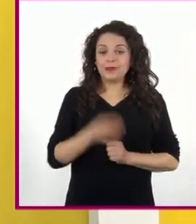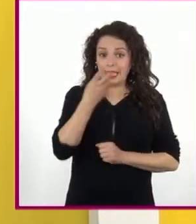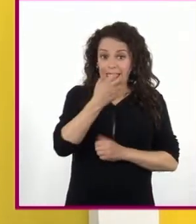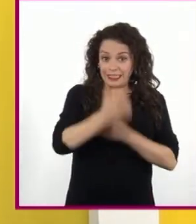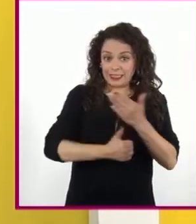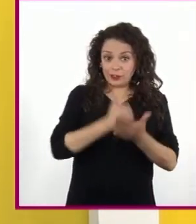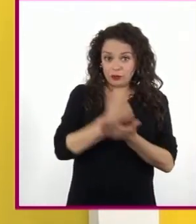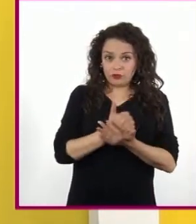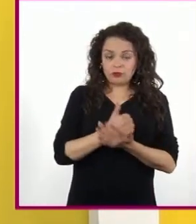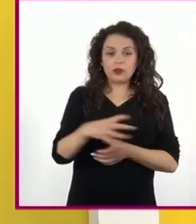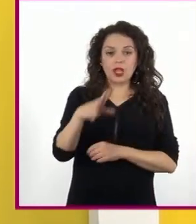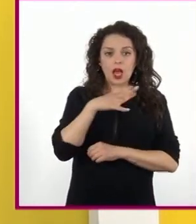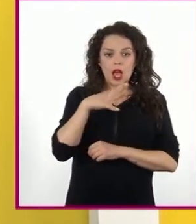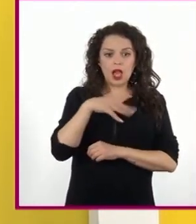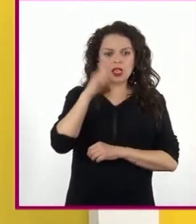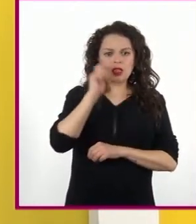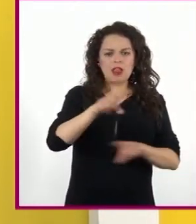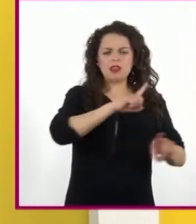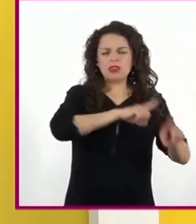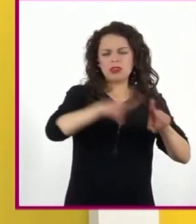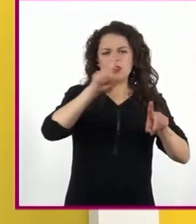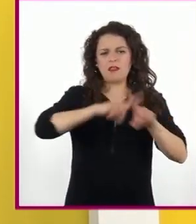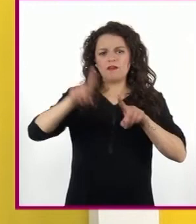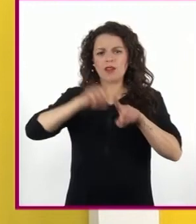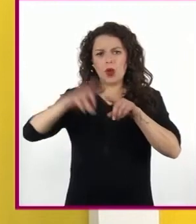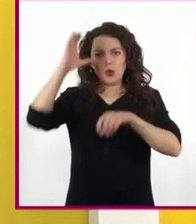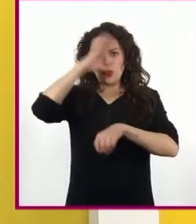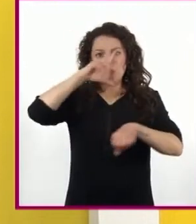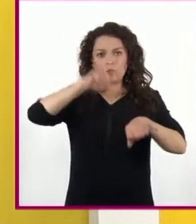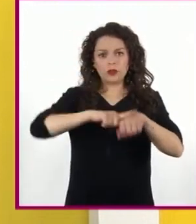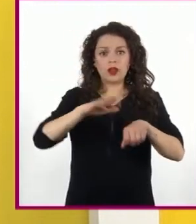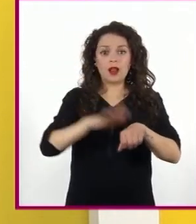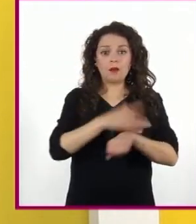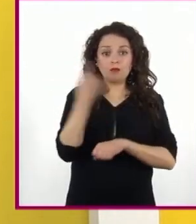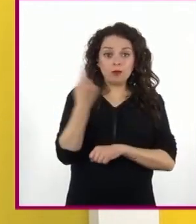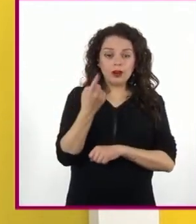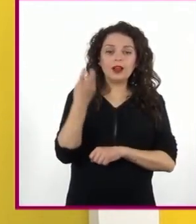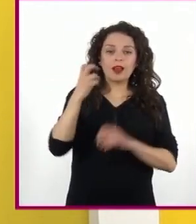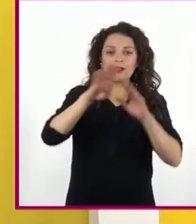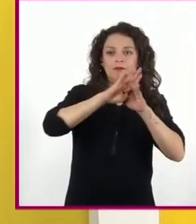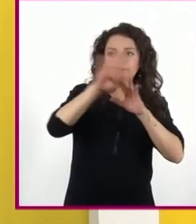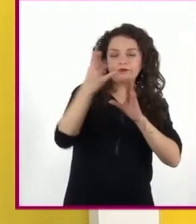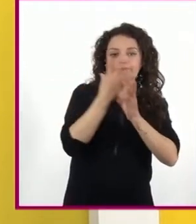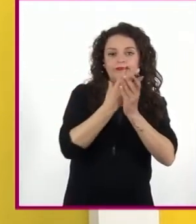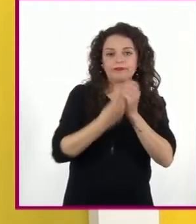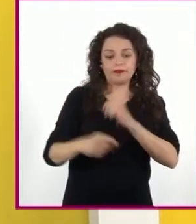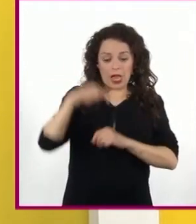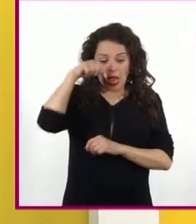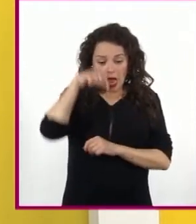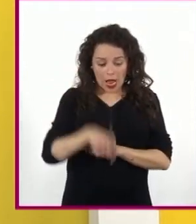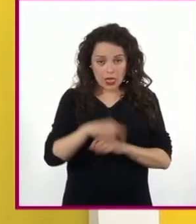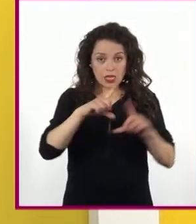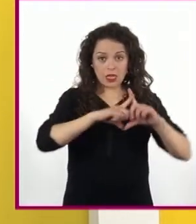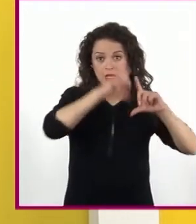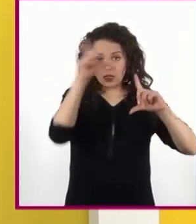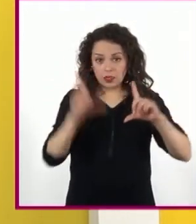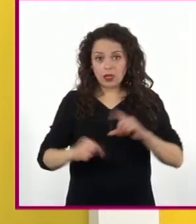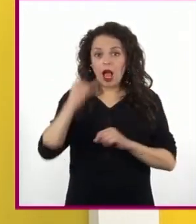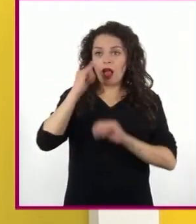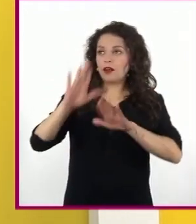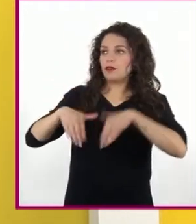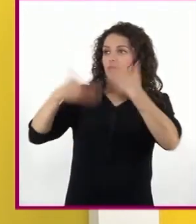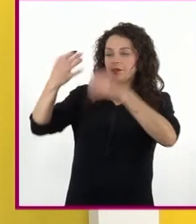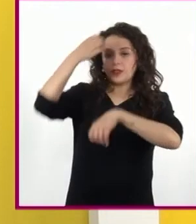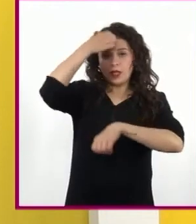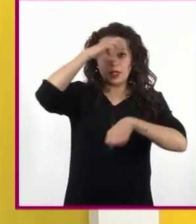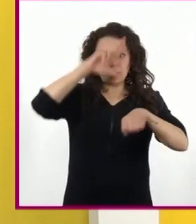se manifiesta la presencia de distintas culturas debido a la migración interna y externa, además de su cercanía con